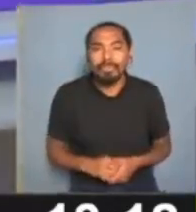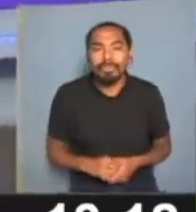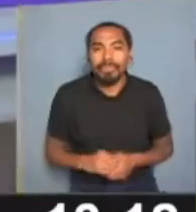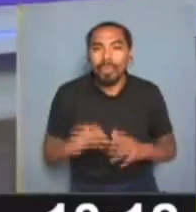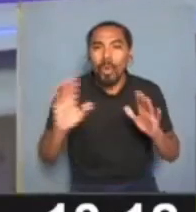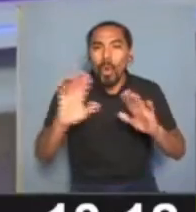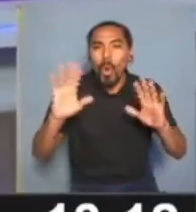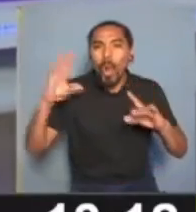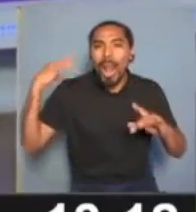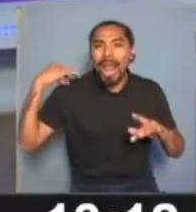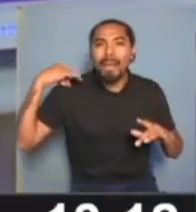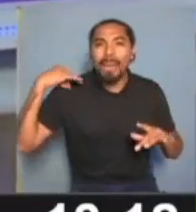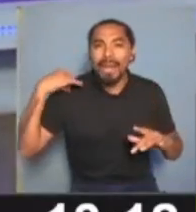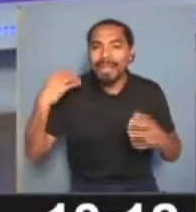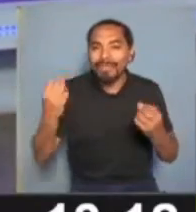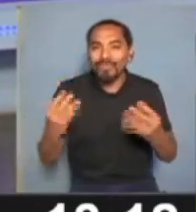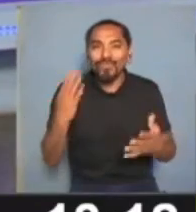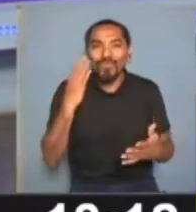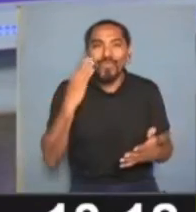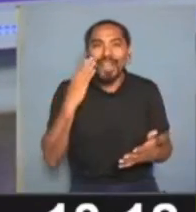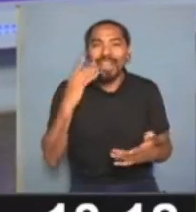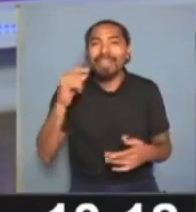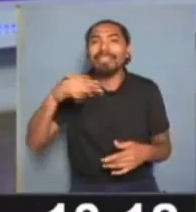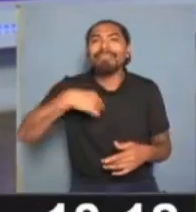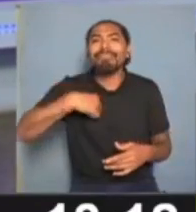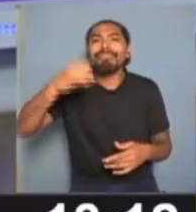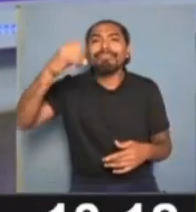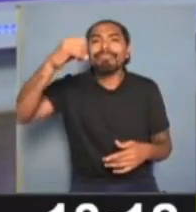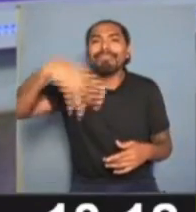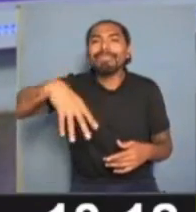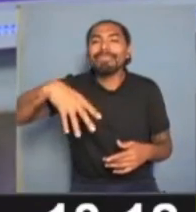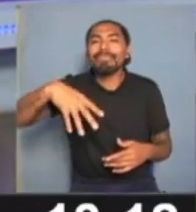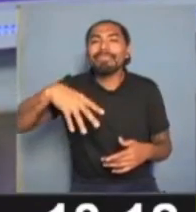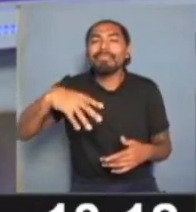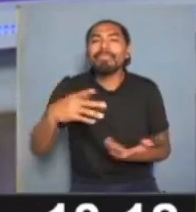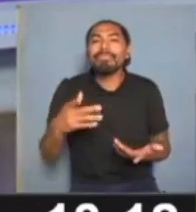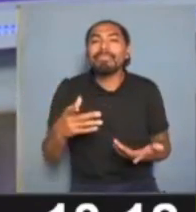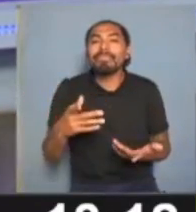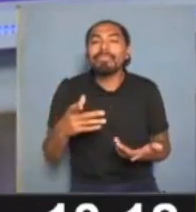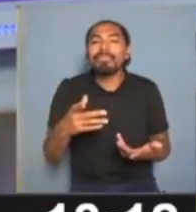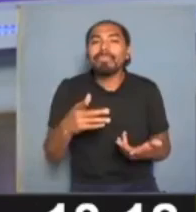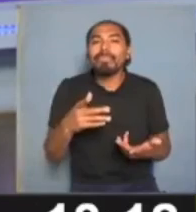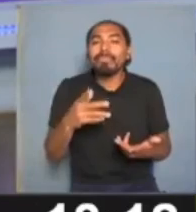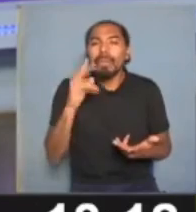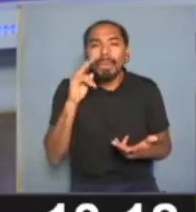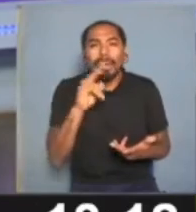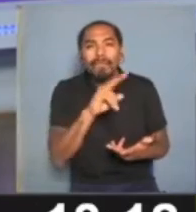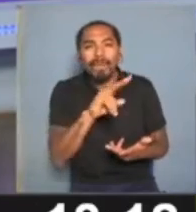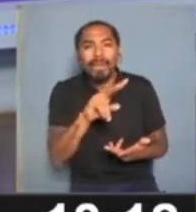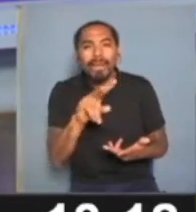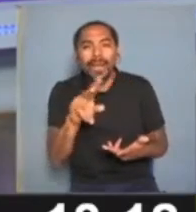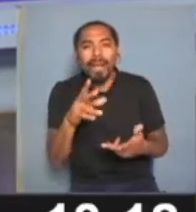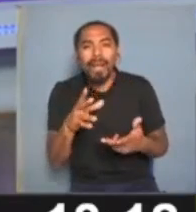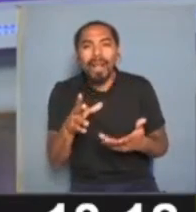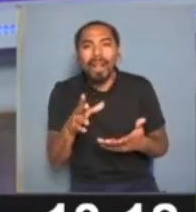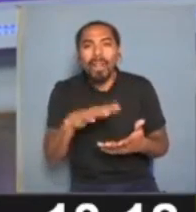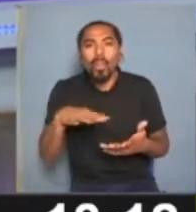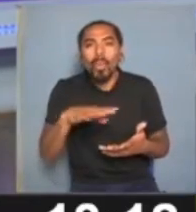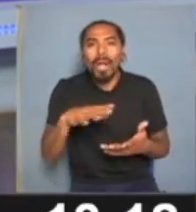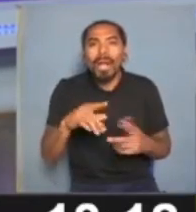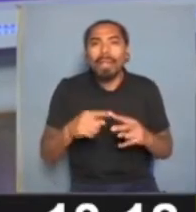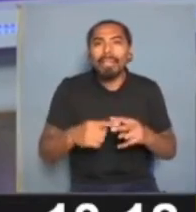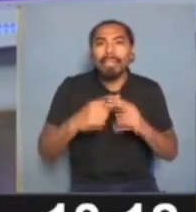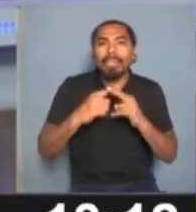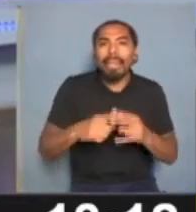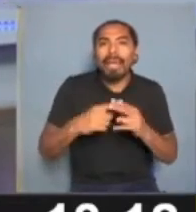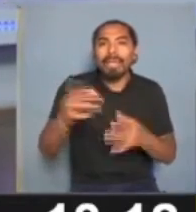Hola, Mariana. ¿Cómo te va? Muy buenas tardes. Estamos ubicados, para ser elocuentes con la imagen, en uno de los talleres que tiene una de las empresas